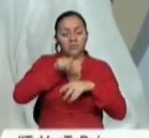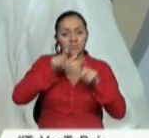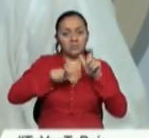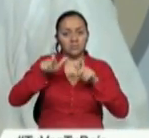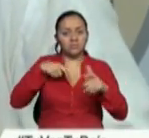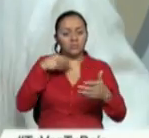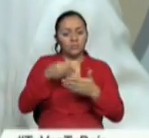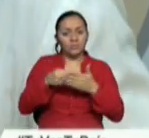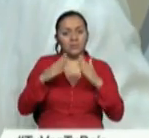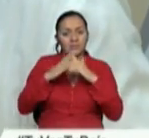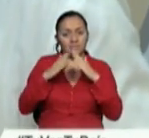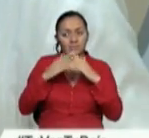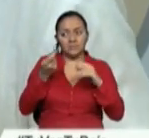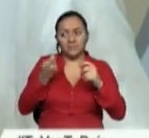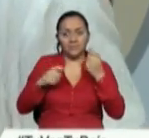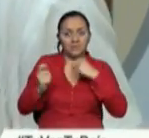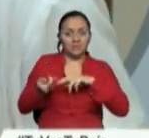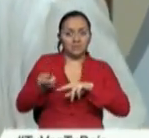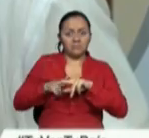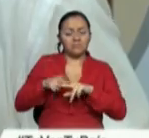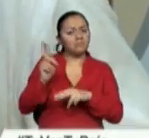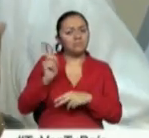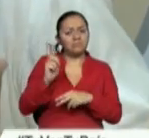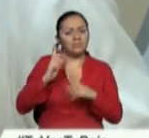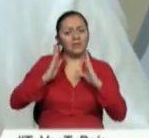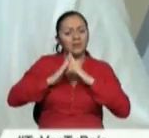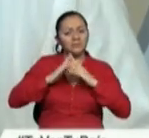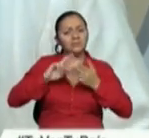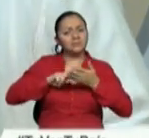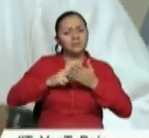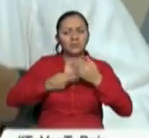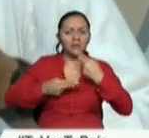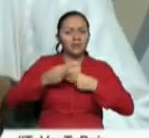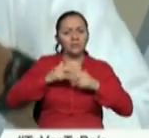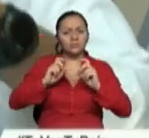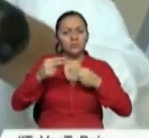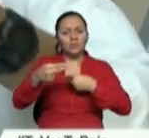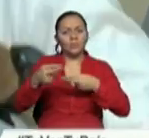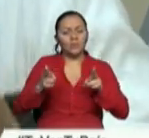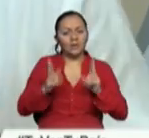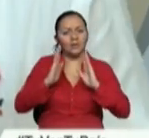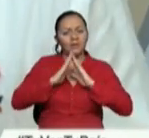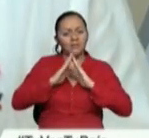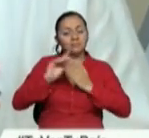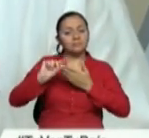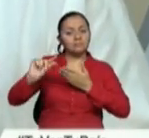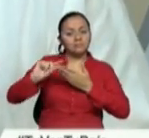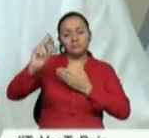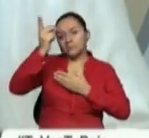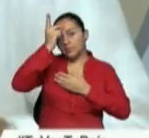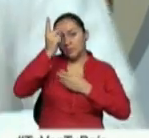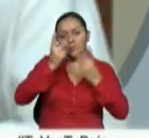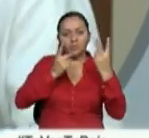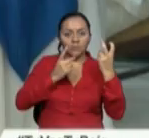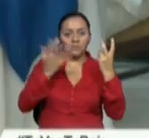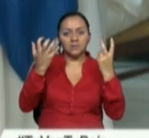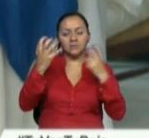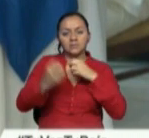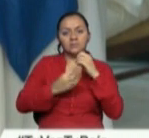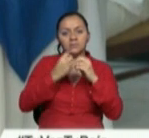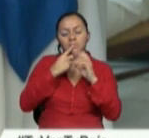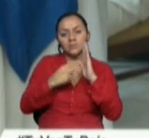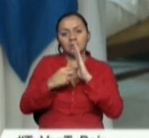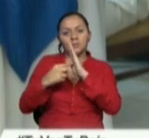compramos una casa no para especular la casa no es una mercancía es el hogar nos endeudamos a 12 15 años no entonces Este es un